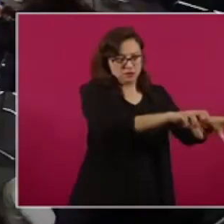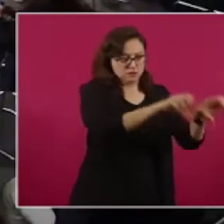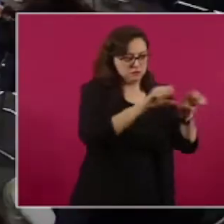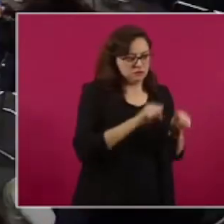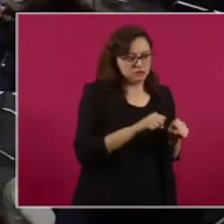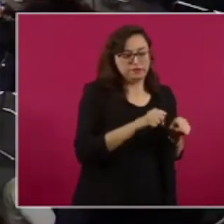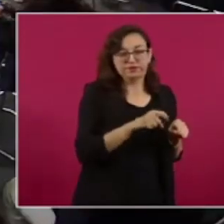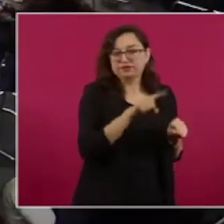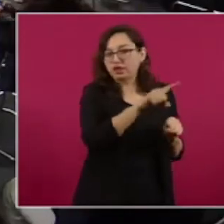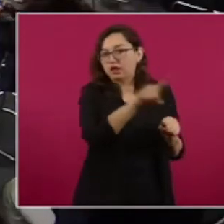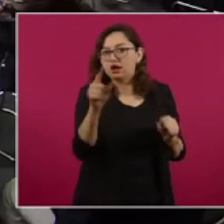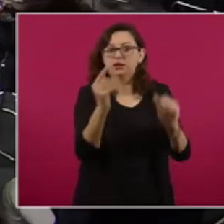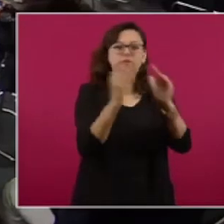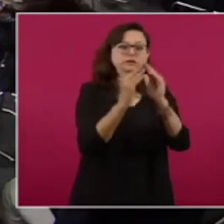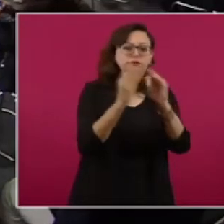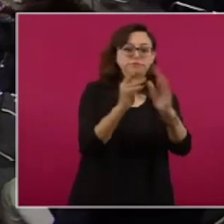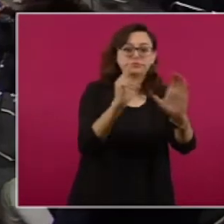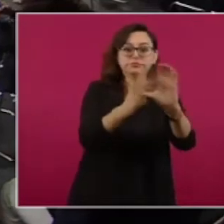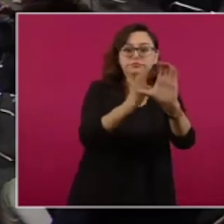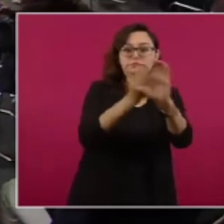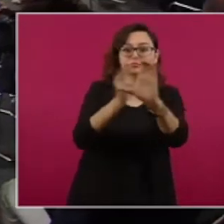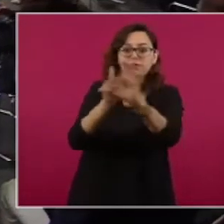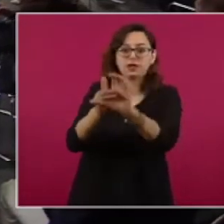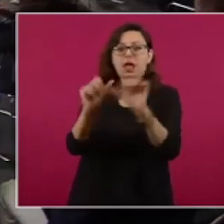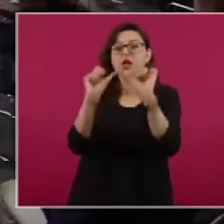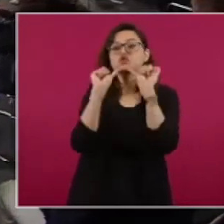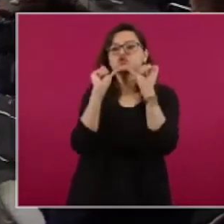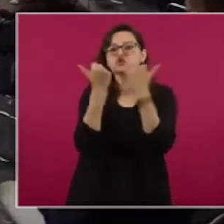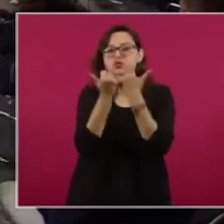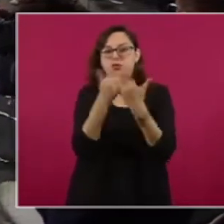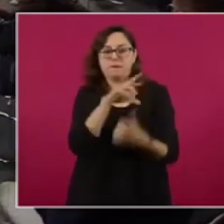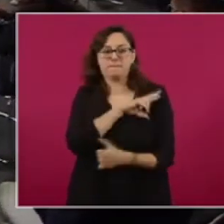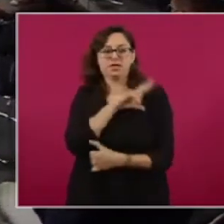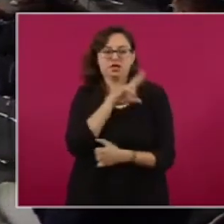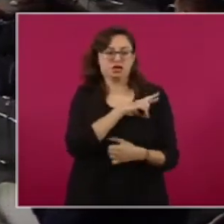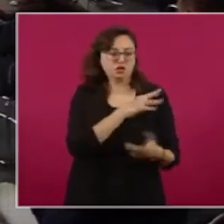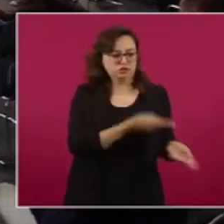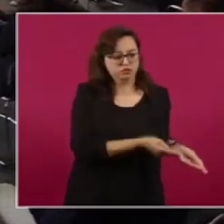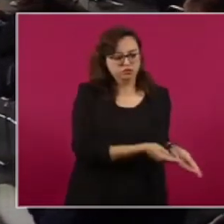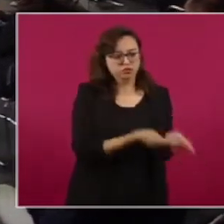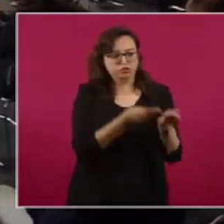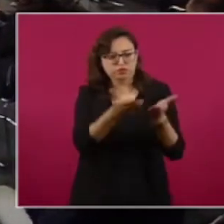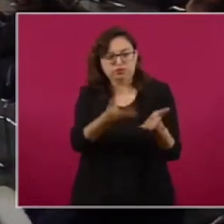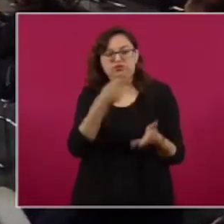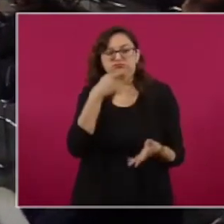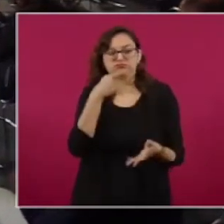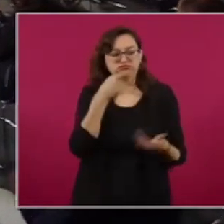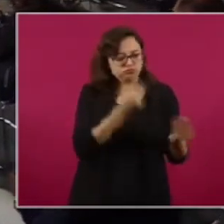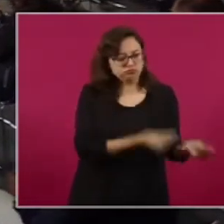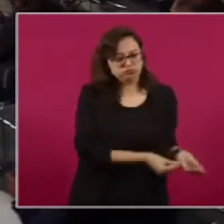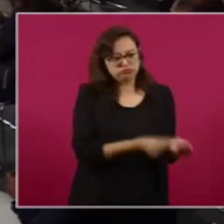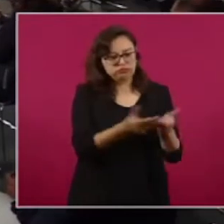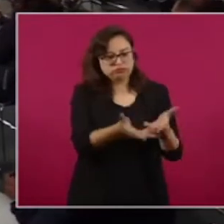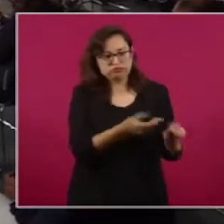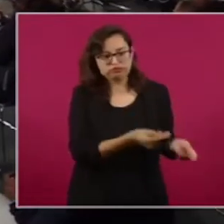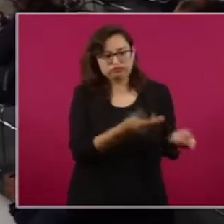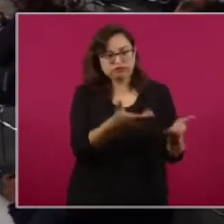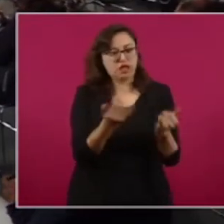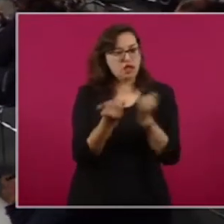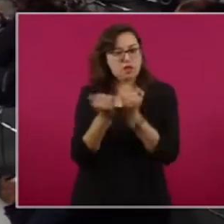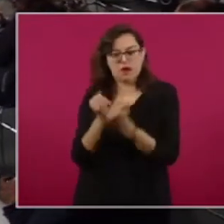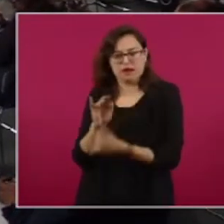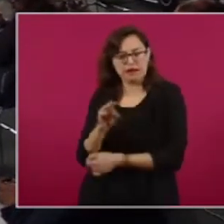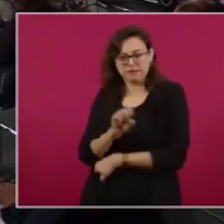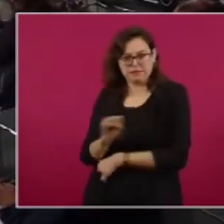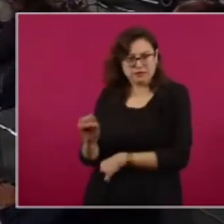porque decían que no tenían espacio en sus propios albergues. Entonces, hay un tema como de subrogación, como ocurría también con las guarderías.